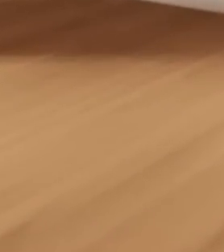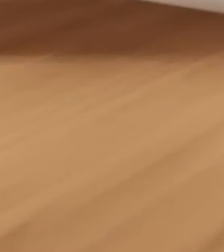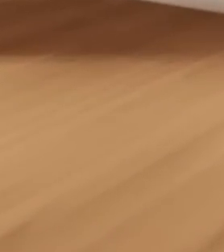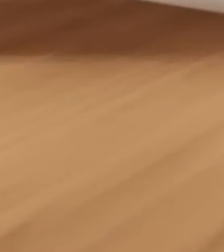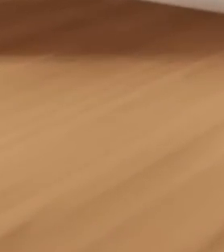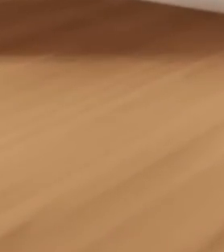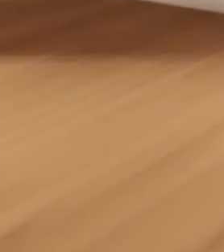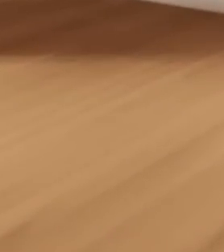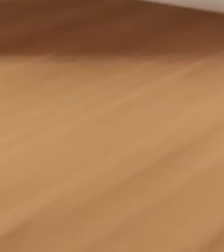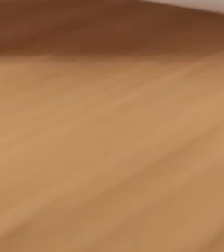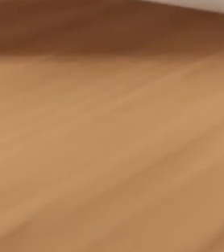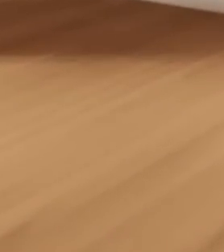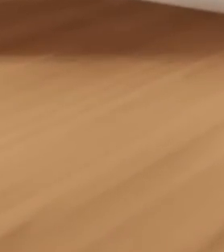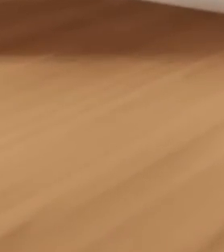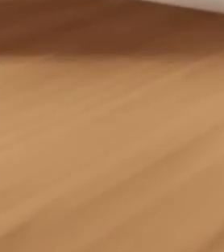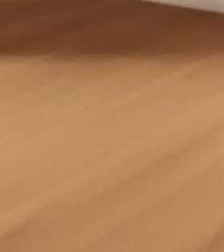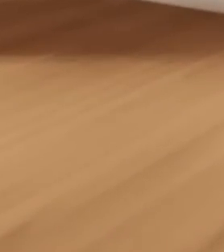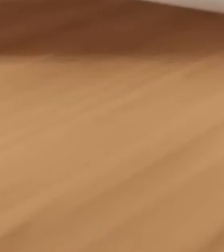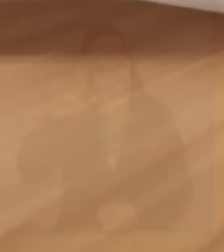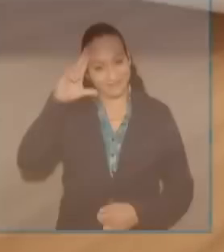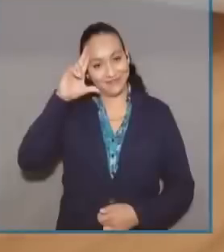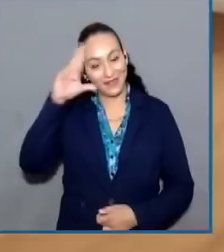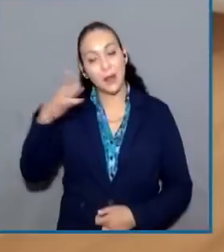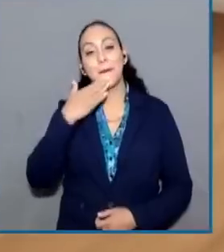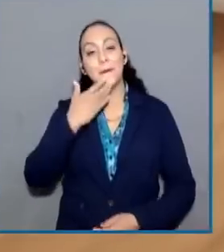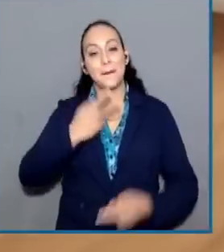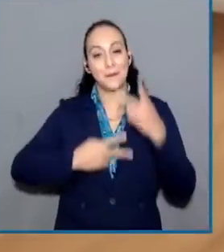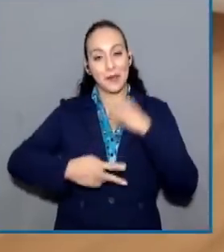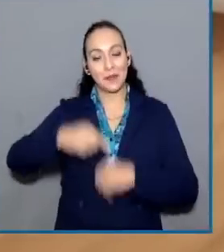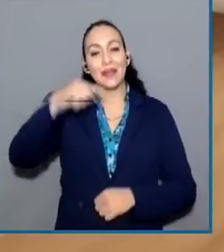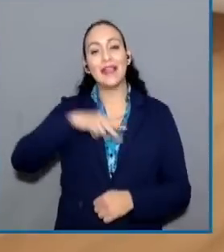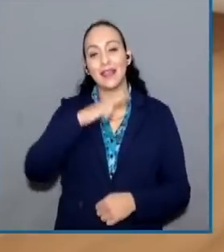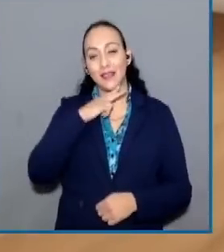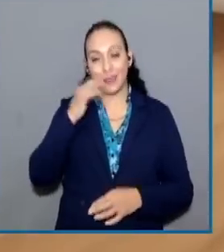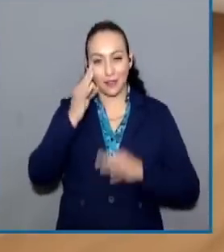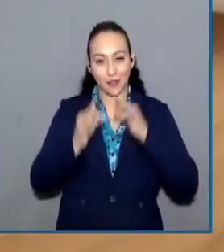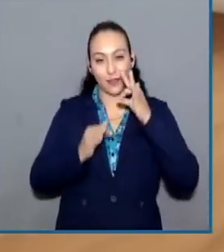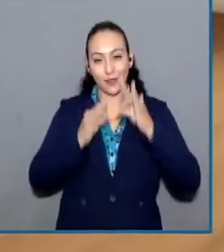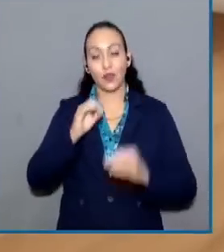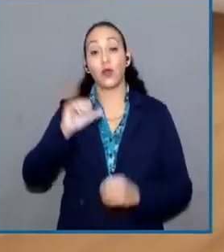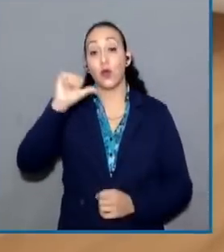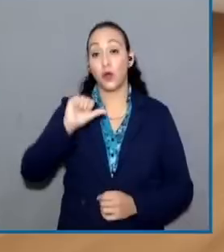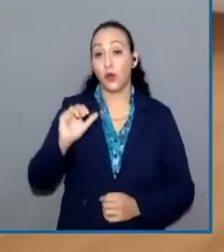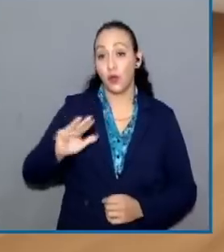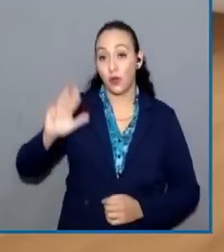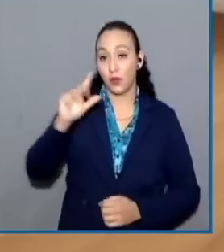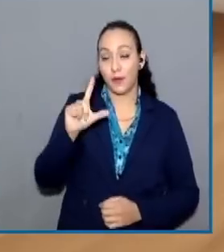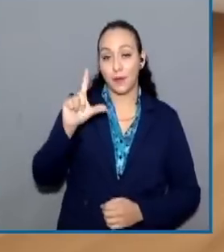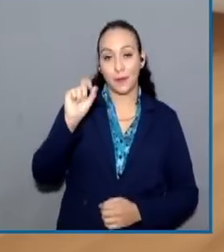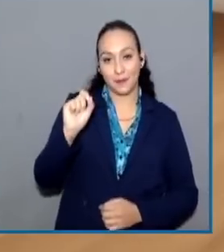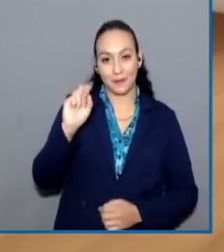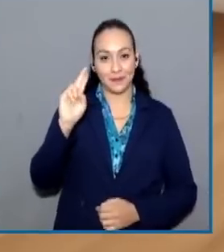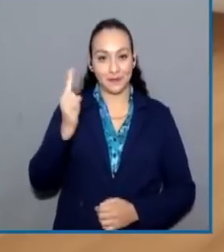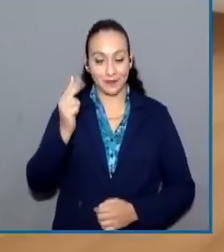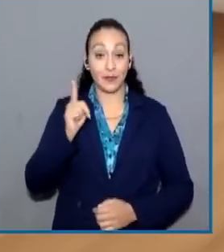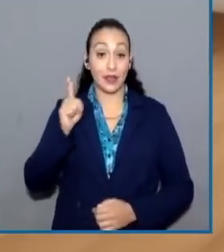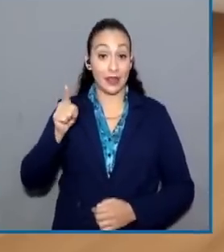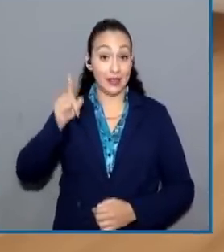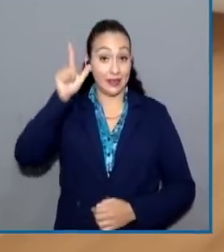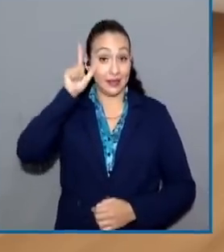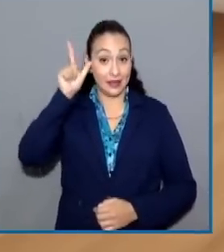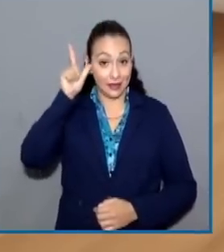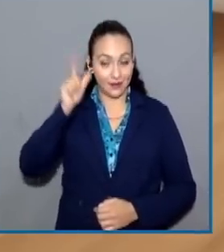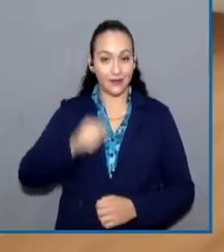Bienvenidos a este espacio informativo del Poder Judicial de la Federación, hoy miércoles 20 de noviembre. Soy Laura Murillo y le presentaremos